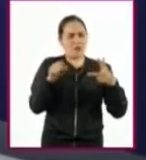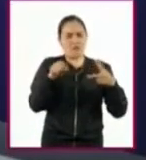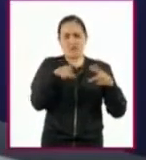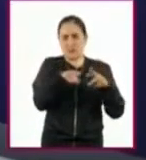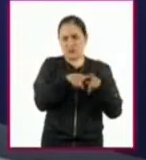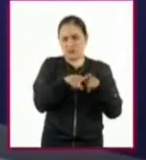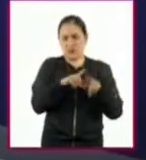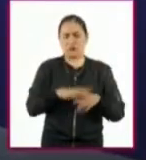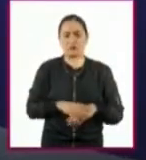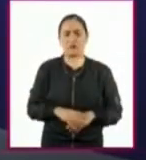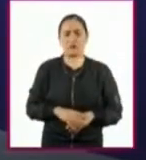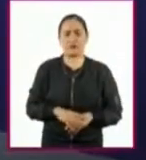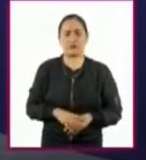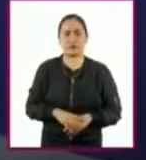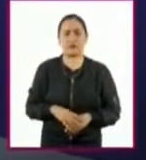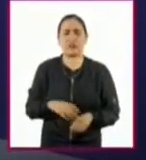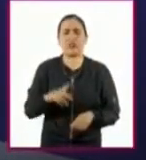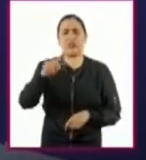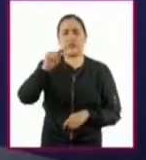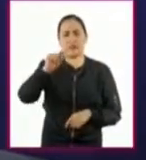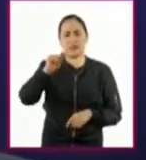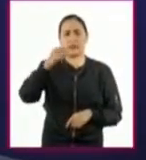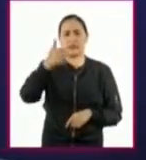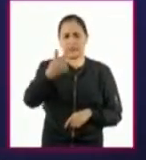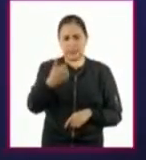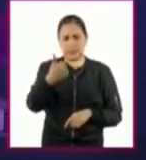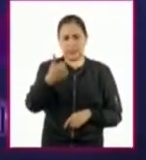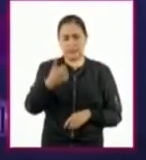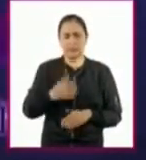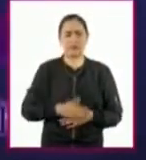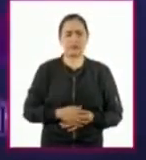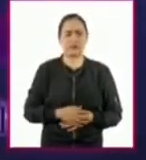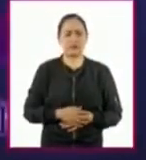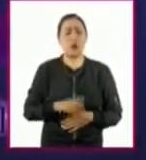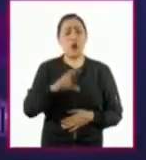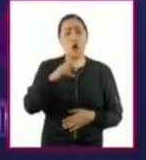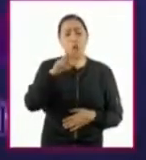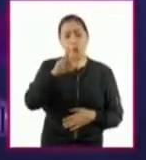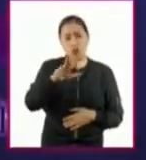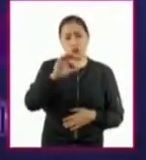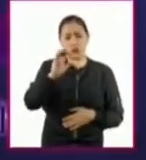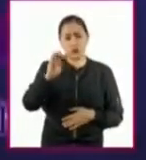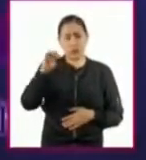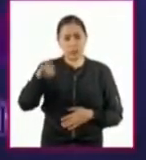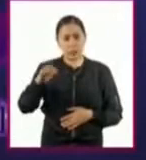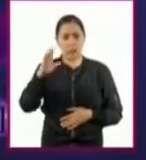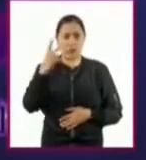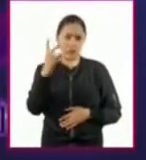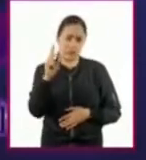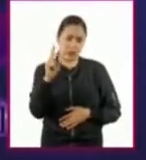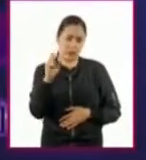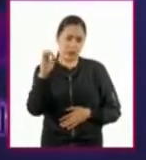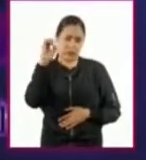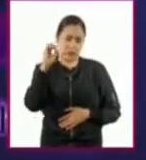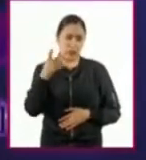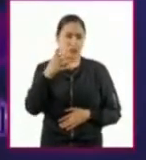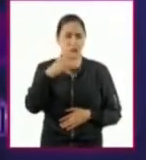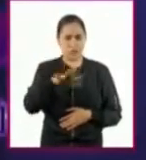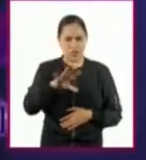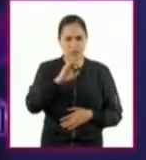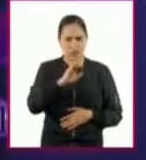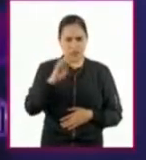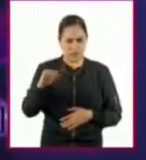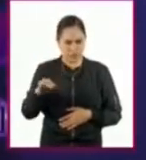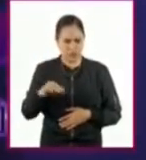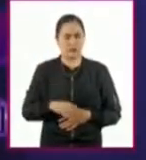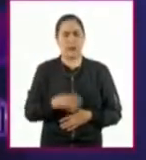Únicamente nos falta el triángulo 6. Las medidas dadas son 8 centímetros, 30 grados y 10 centímetros.